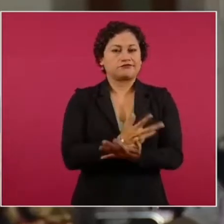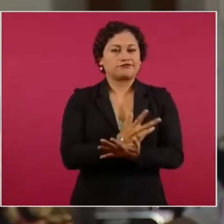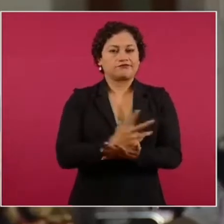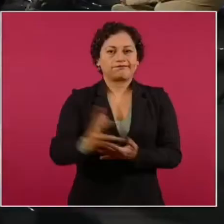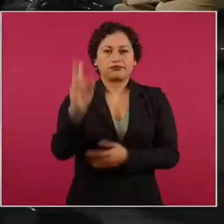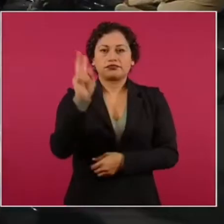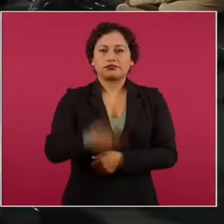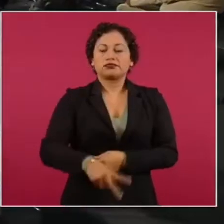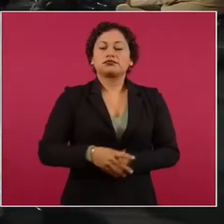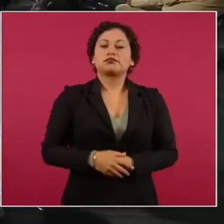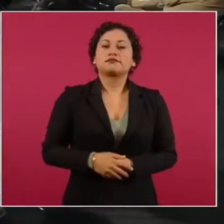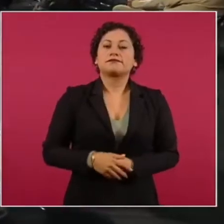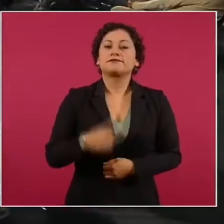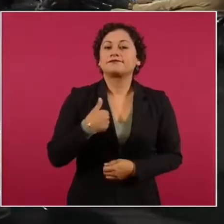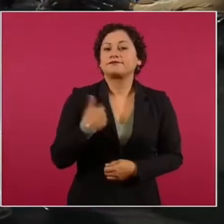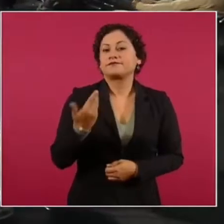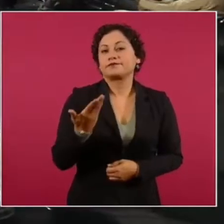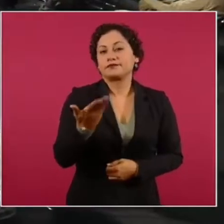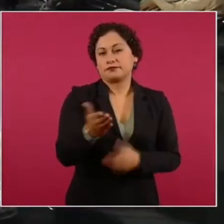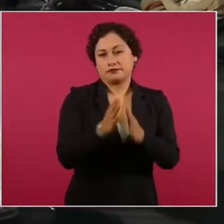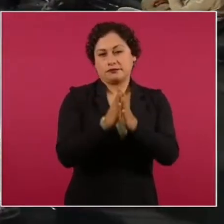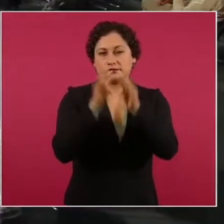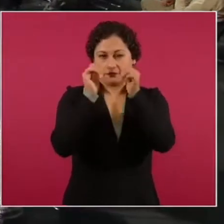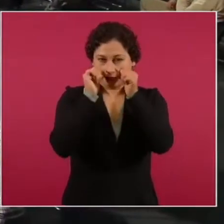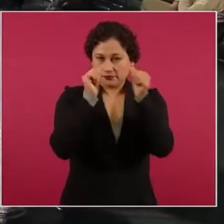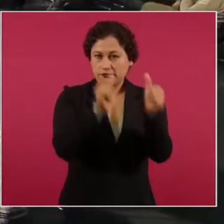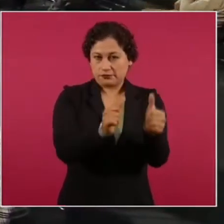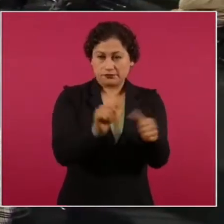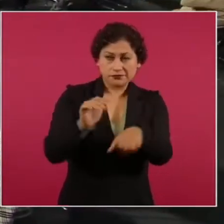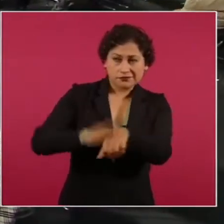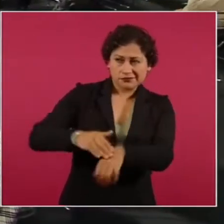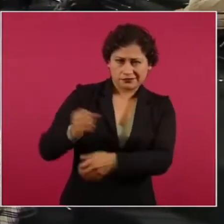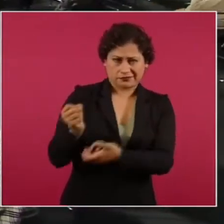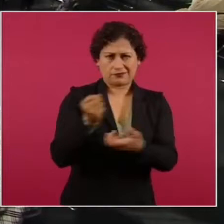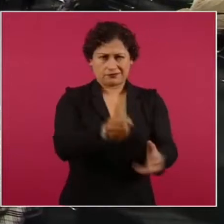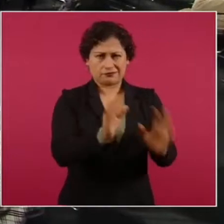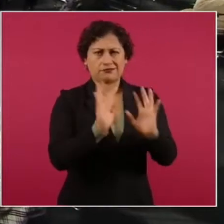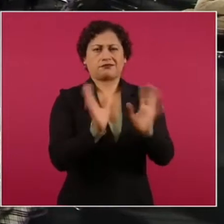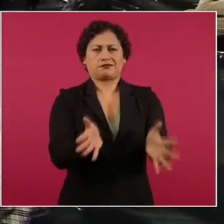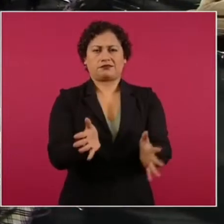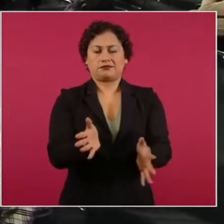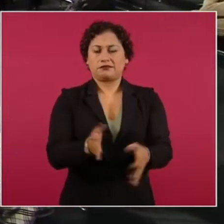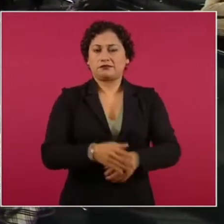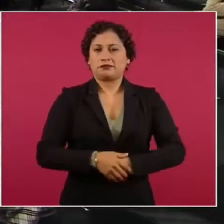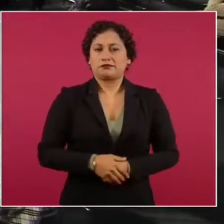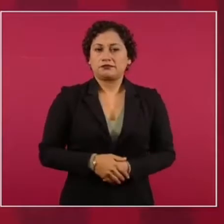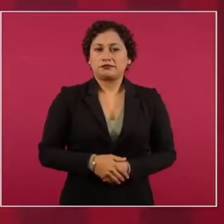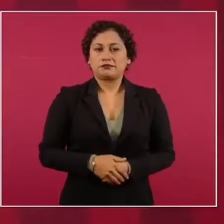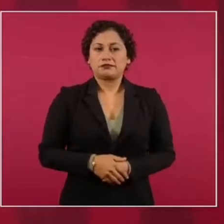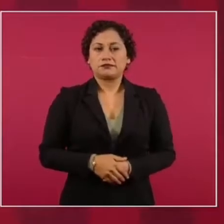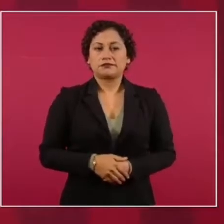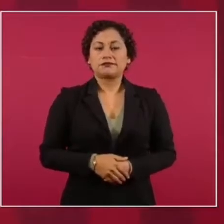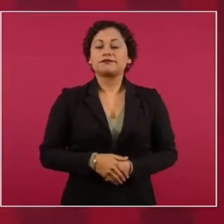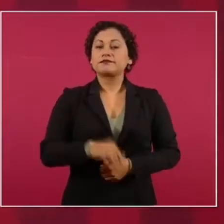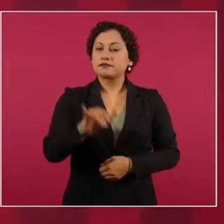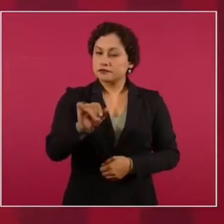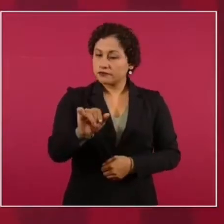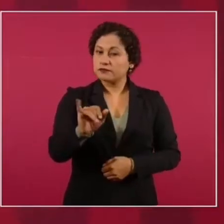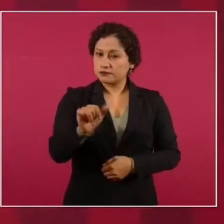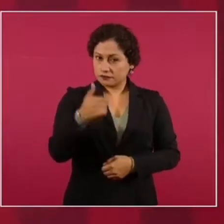pedirle, señor presidente, si puede intervenir en ese sentido. Tengo otra pregunta al respecto. Sí,